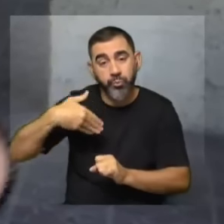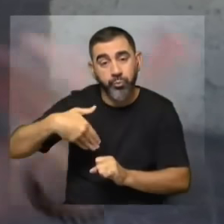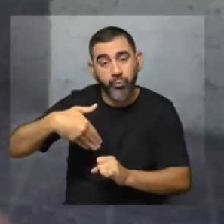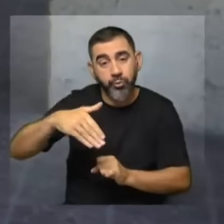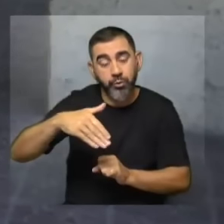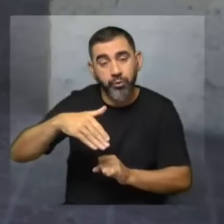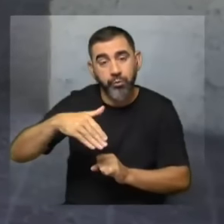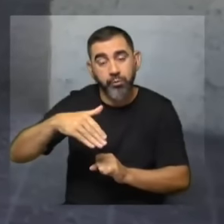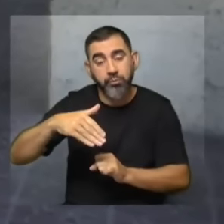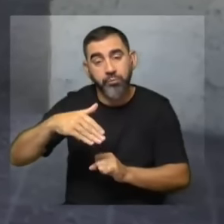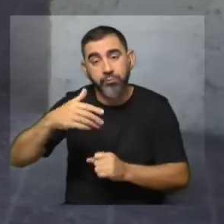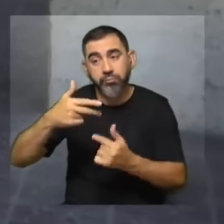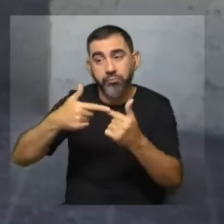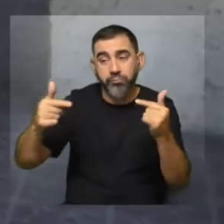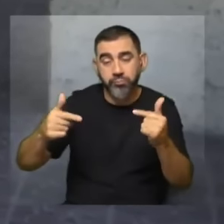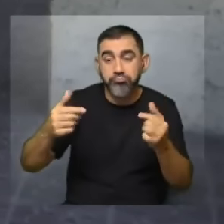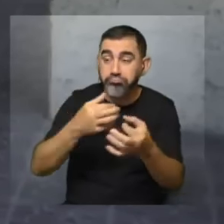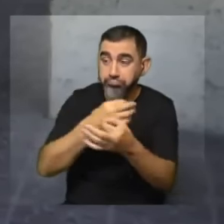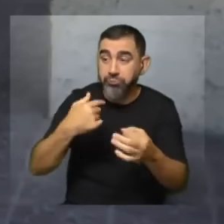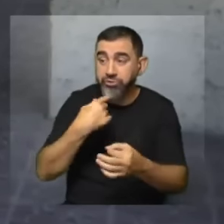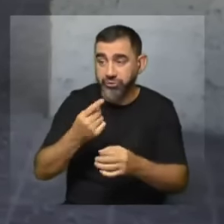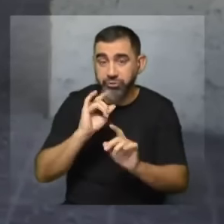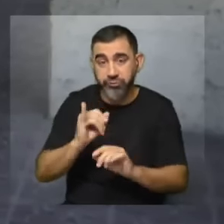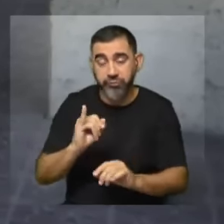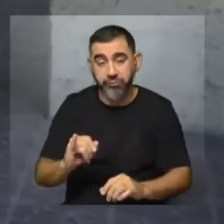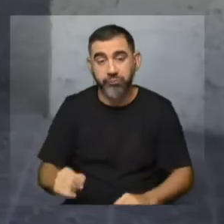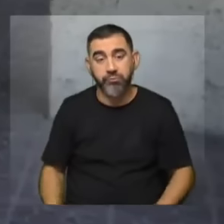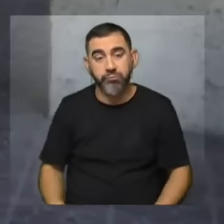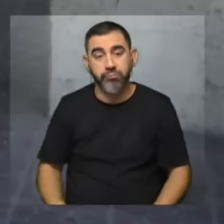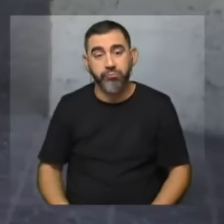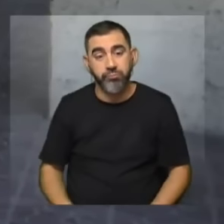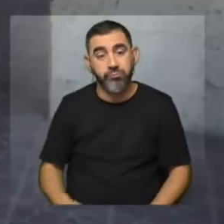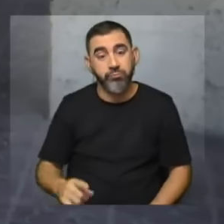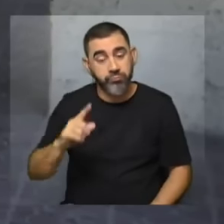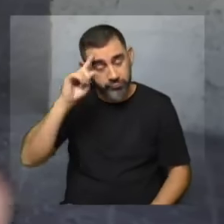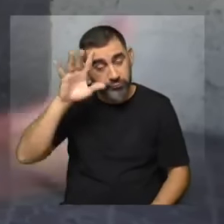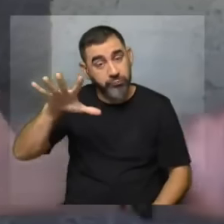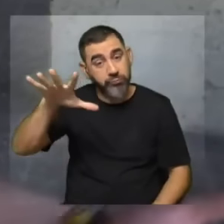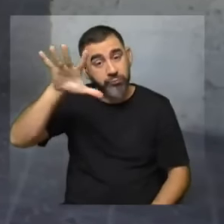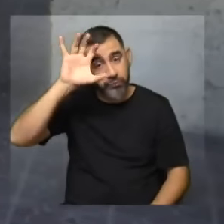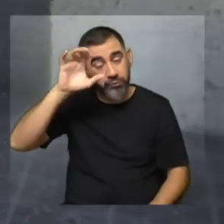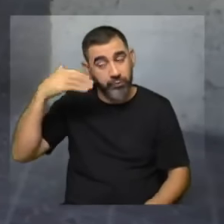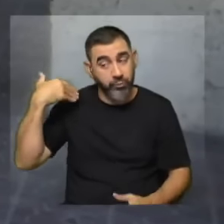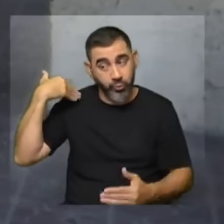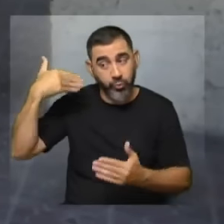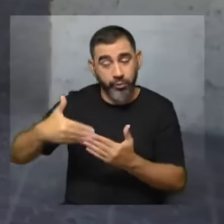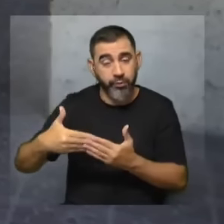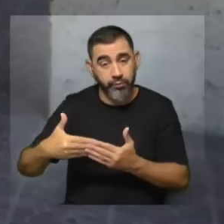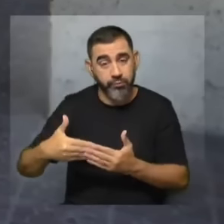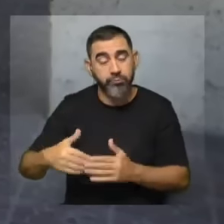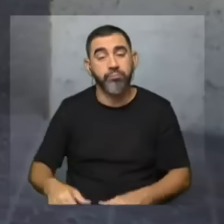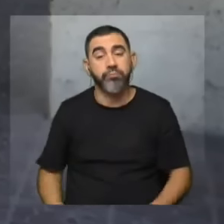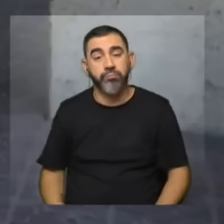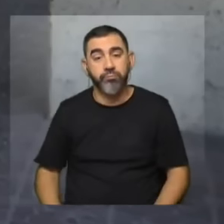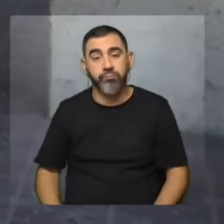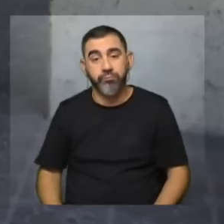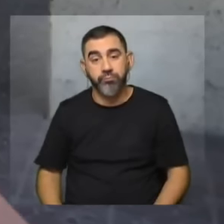verlo satelital y nos salió bien este habría que recordar todo eso que sucedió y salió bien